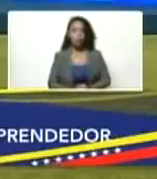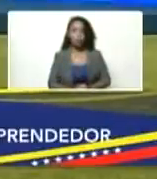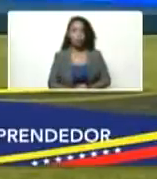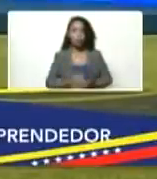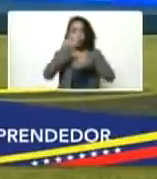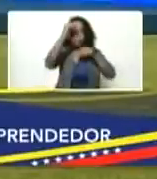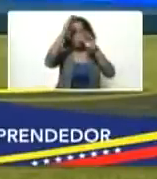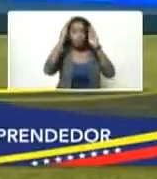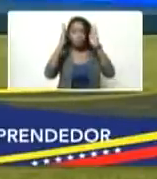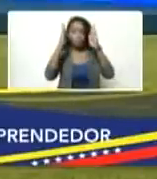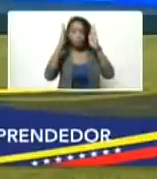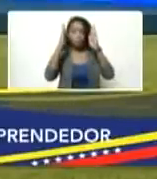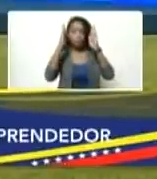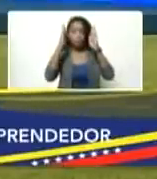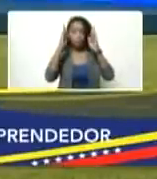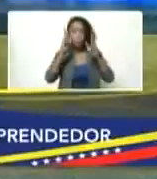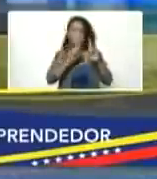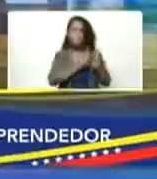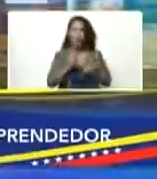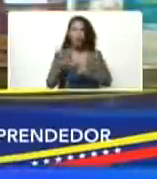atender el plan